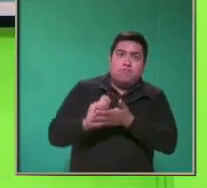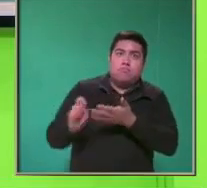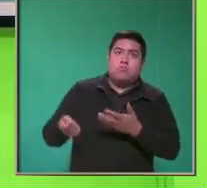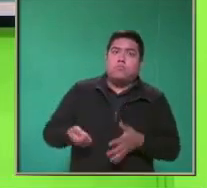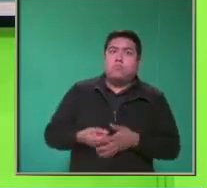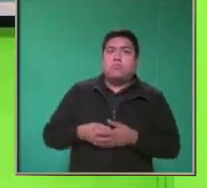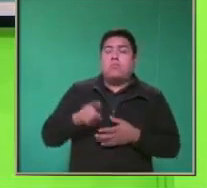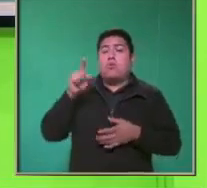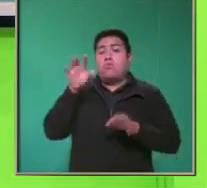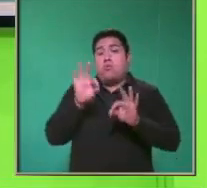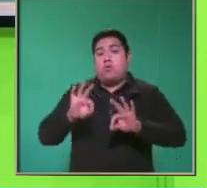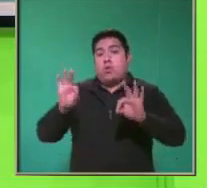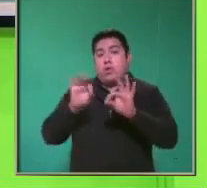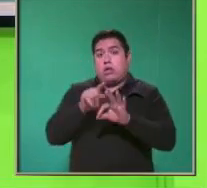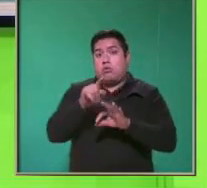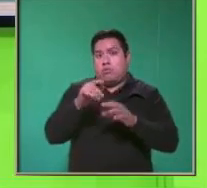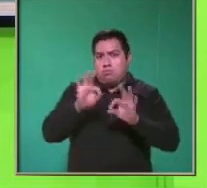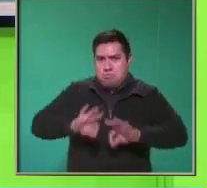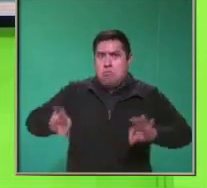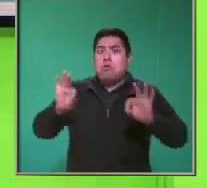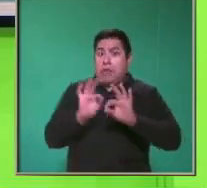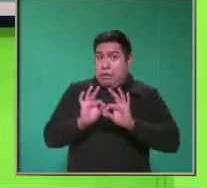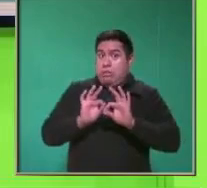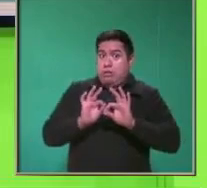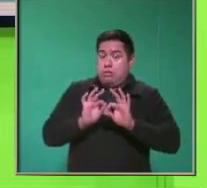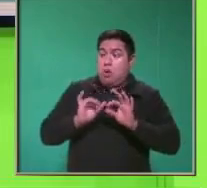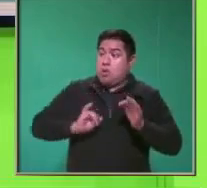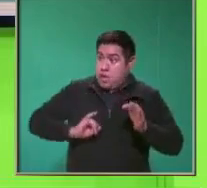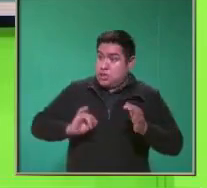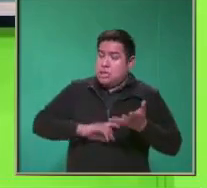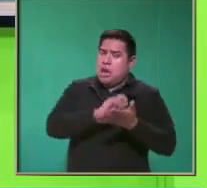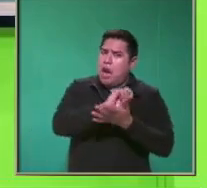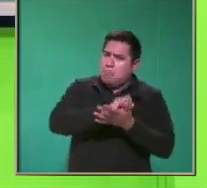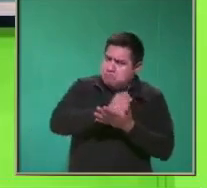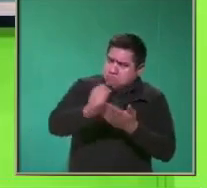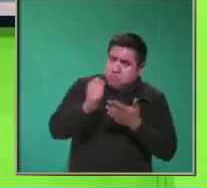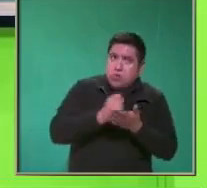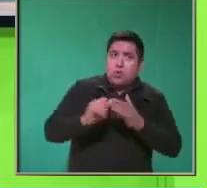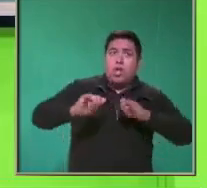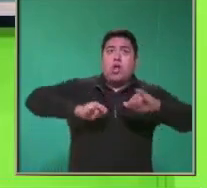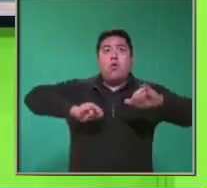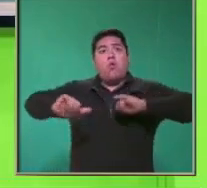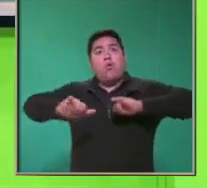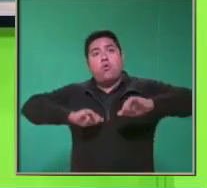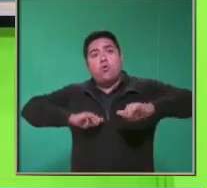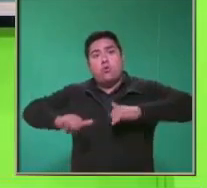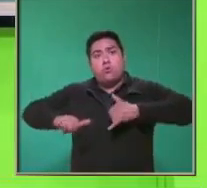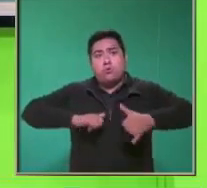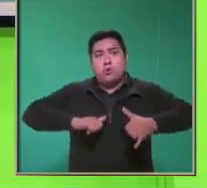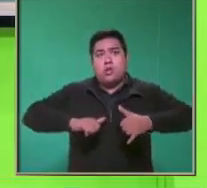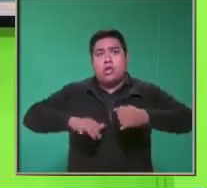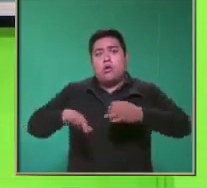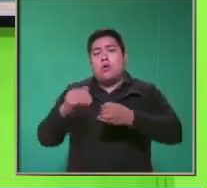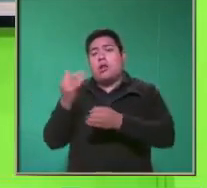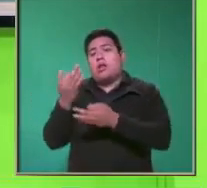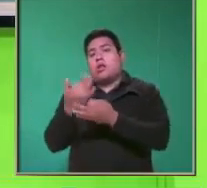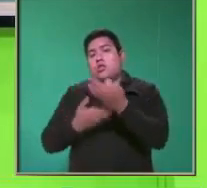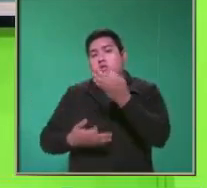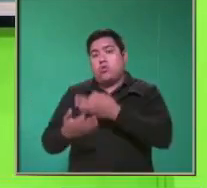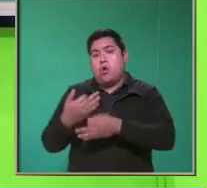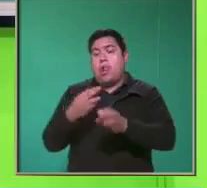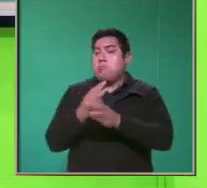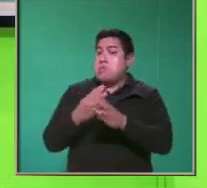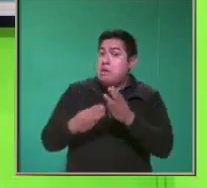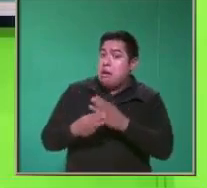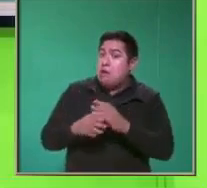quieras resaltar porque te parece por demás interesante. Aunque sabemos que geografía, como las demás asignaturas, son todas muy